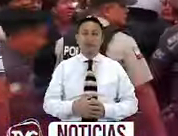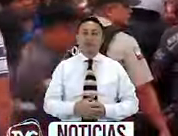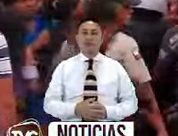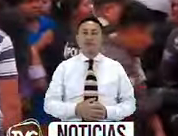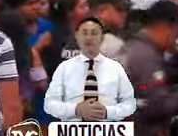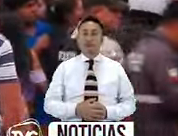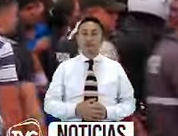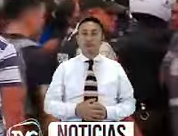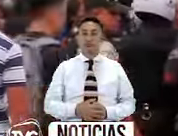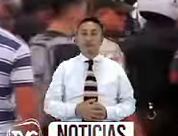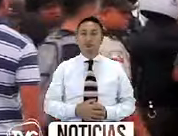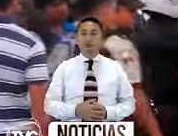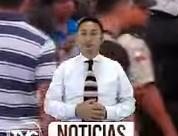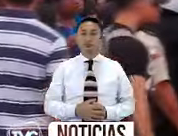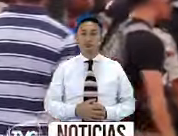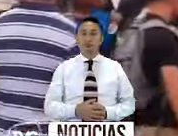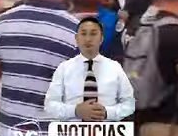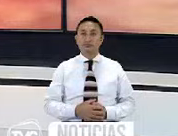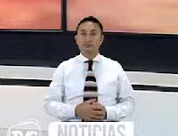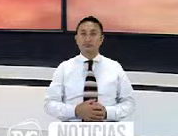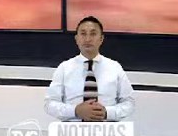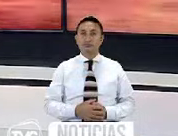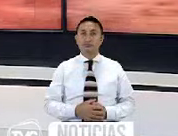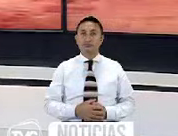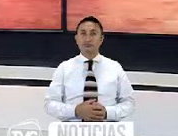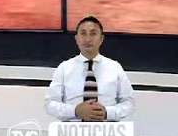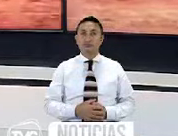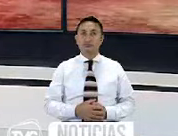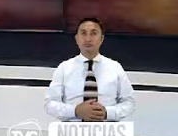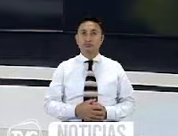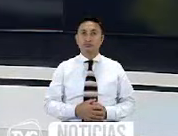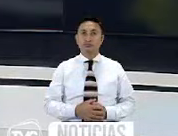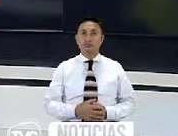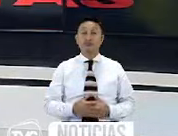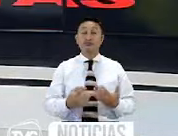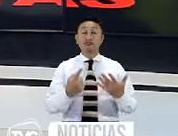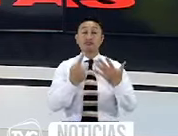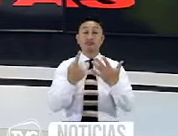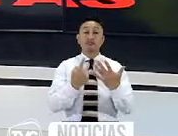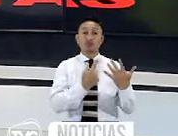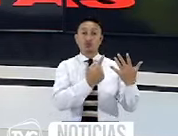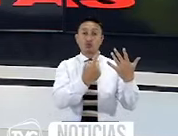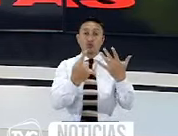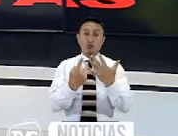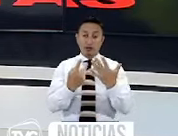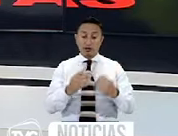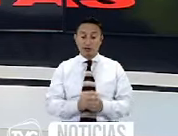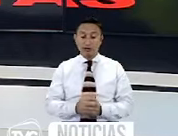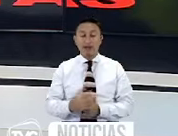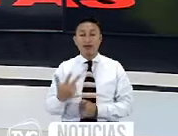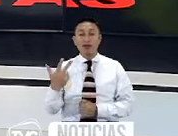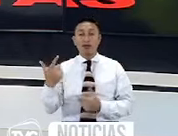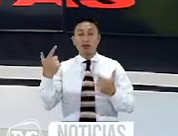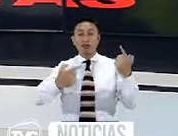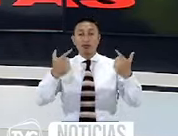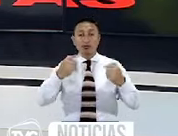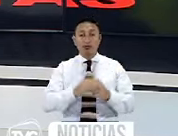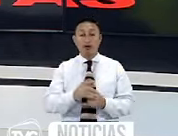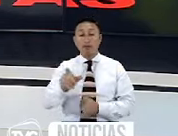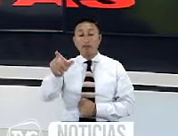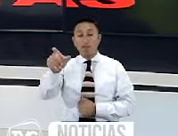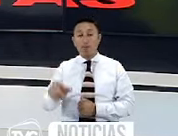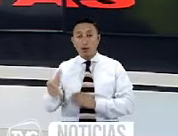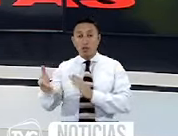informó Miguel Laje. En menos de 6 horas, 3 ataques a bala dejaron un muerto y otras